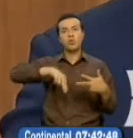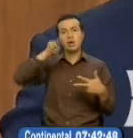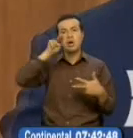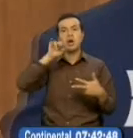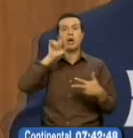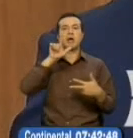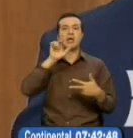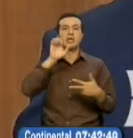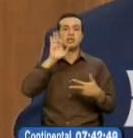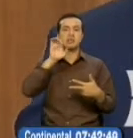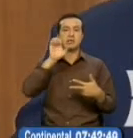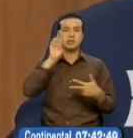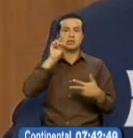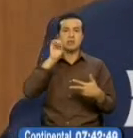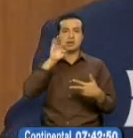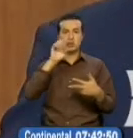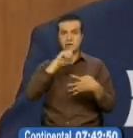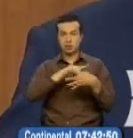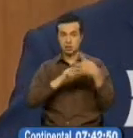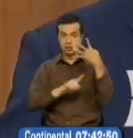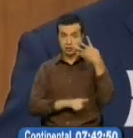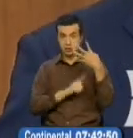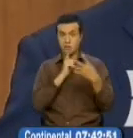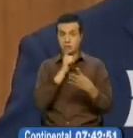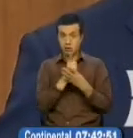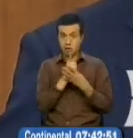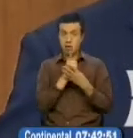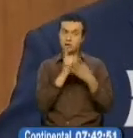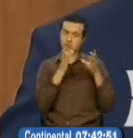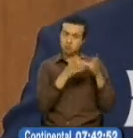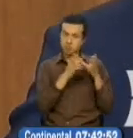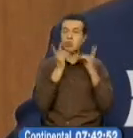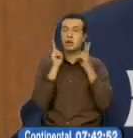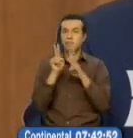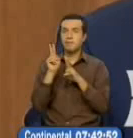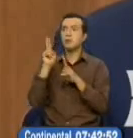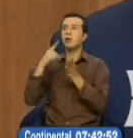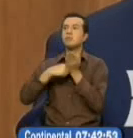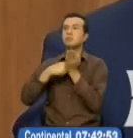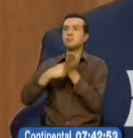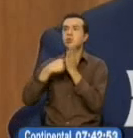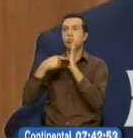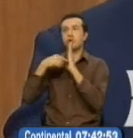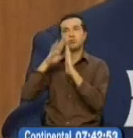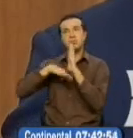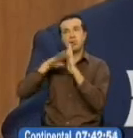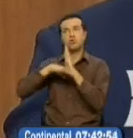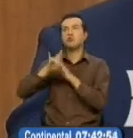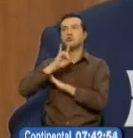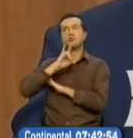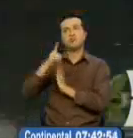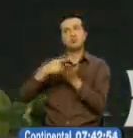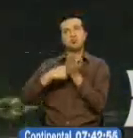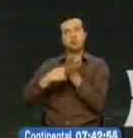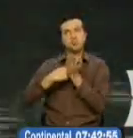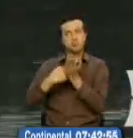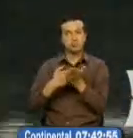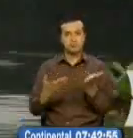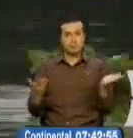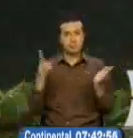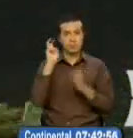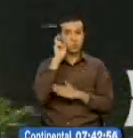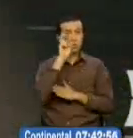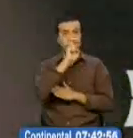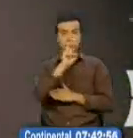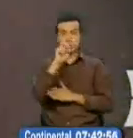Liechtenstein, y definitivamente la renegociación de preferencias arancelarias con los Estados Unidos. En lo turístico,